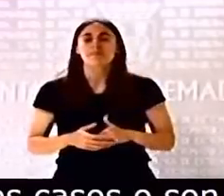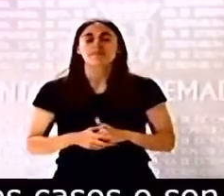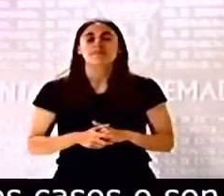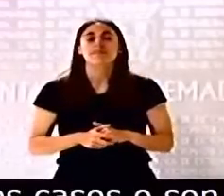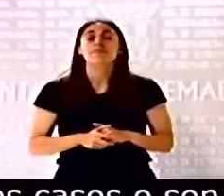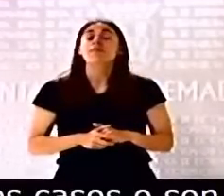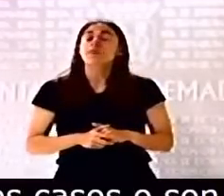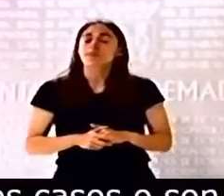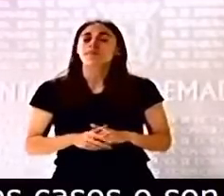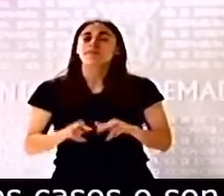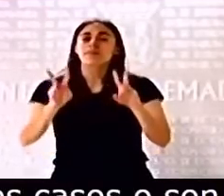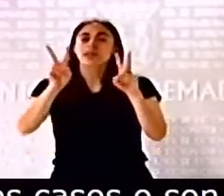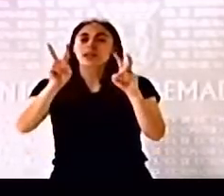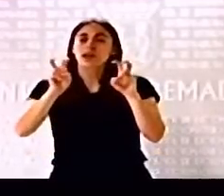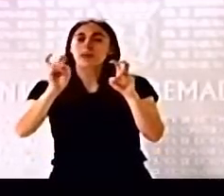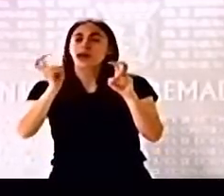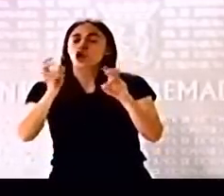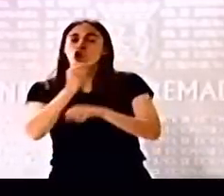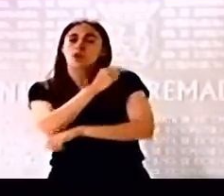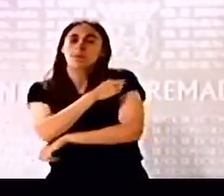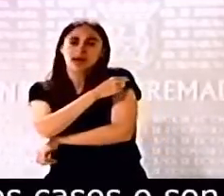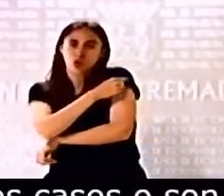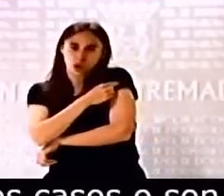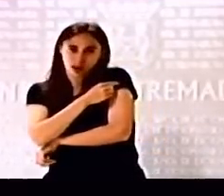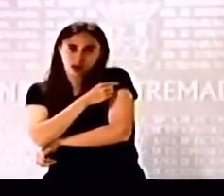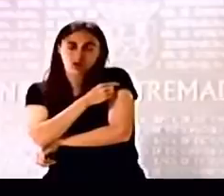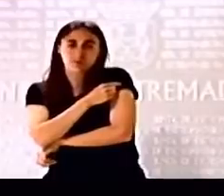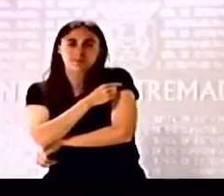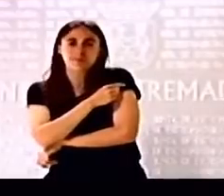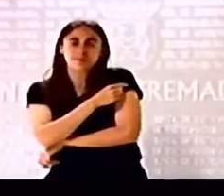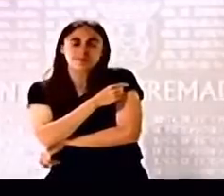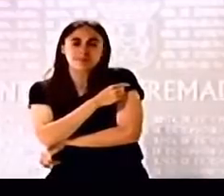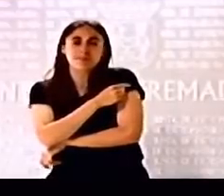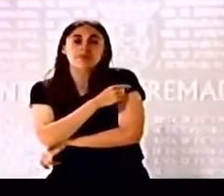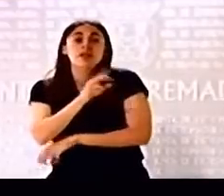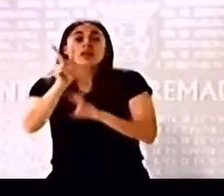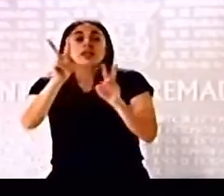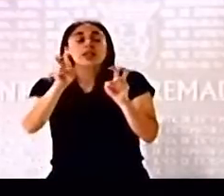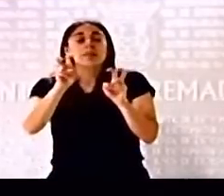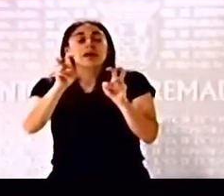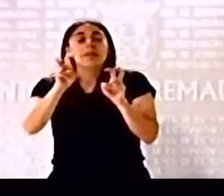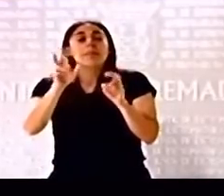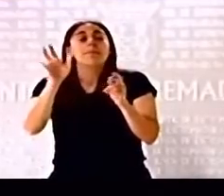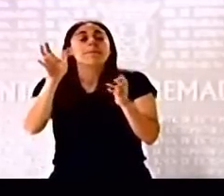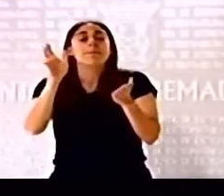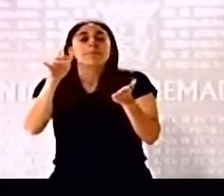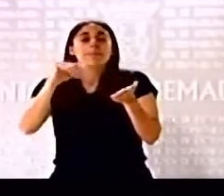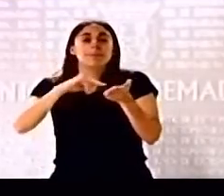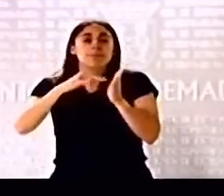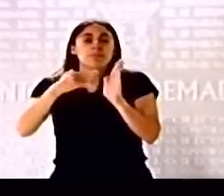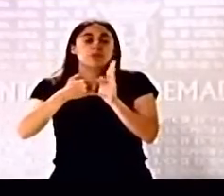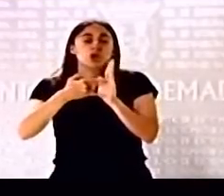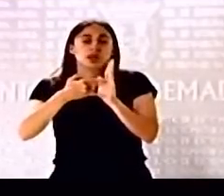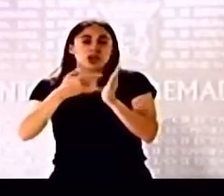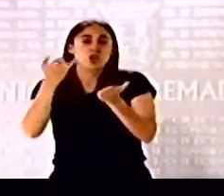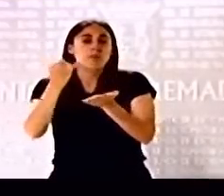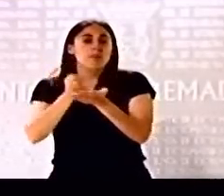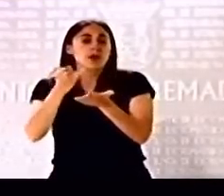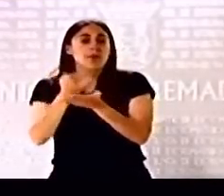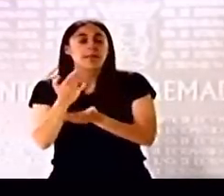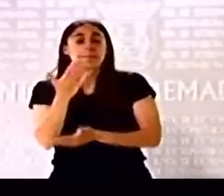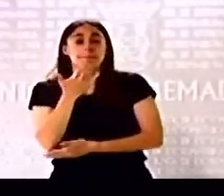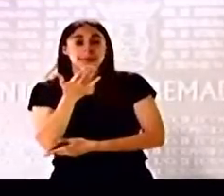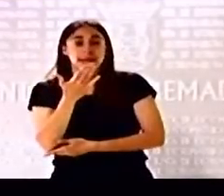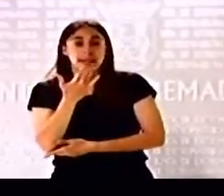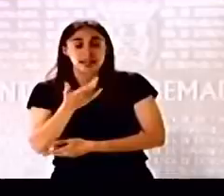Otra cuestión sobre las vacunaciones, consejero, sobre el proyecto piloto que se llevó a cabo en el área de Mérida. Hemos conocido que este fin